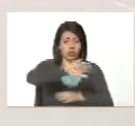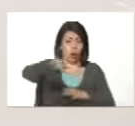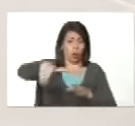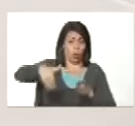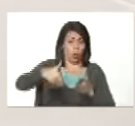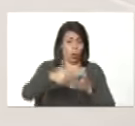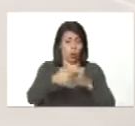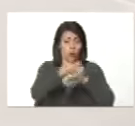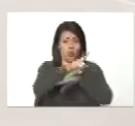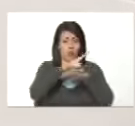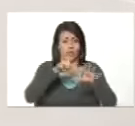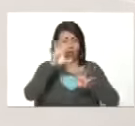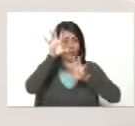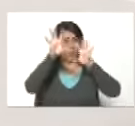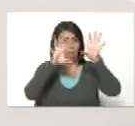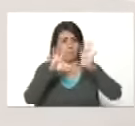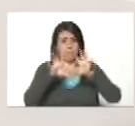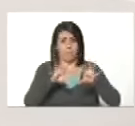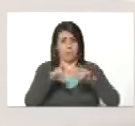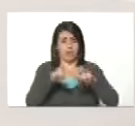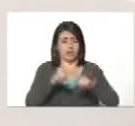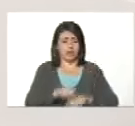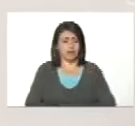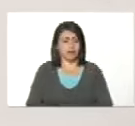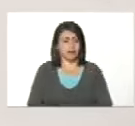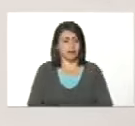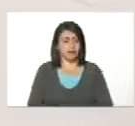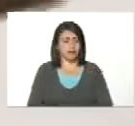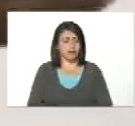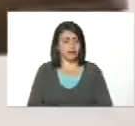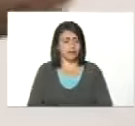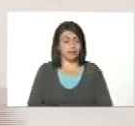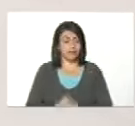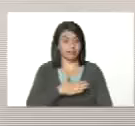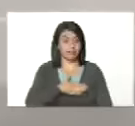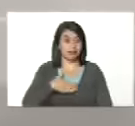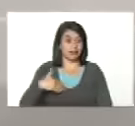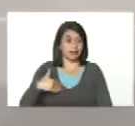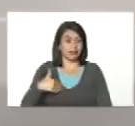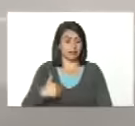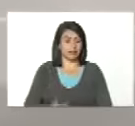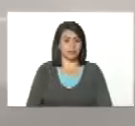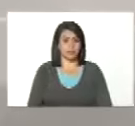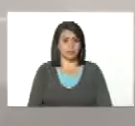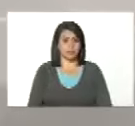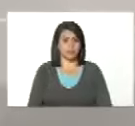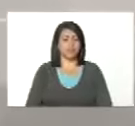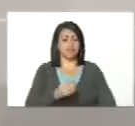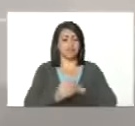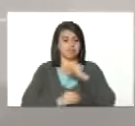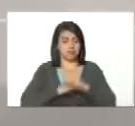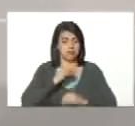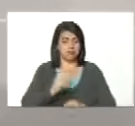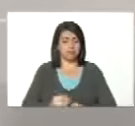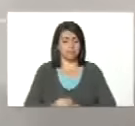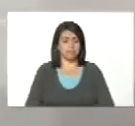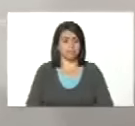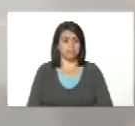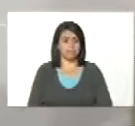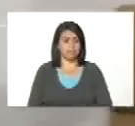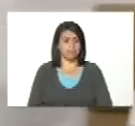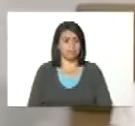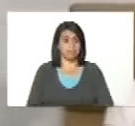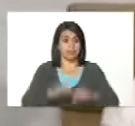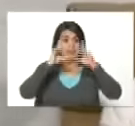todos intentaron y lo hicieron,